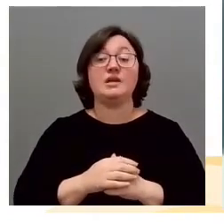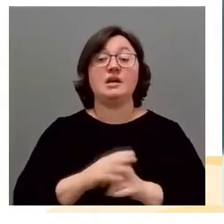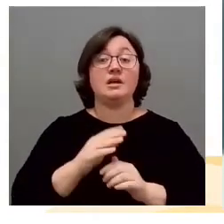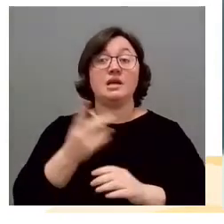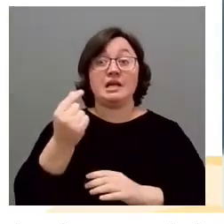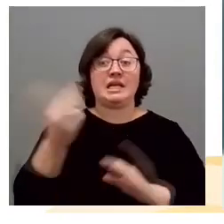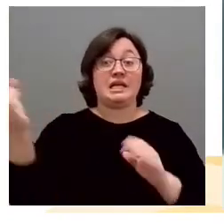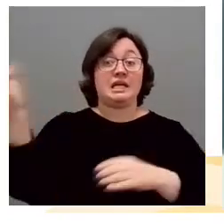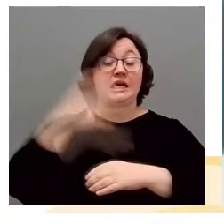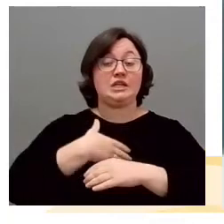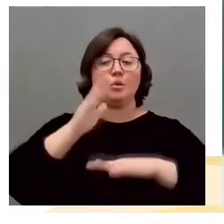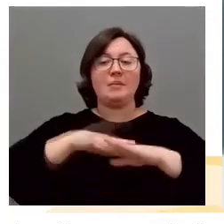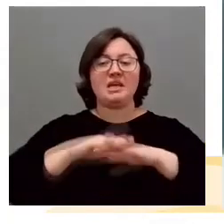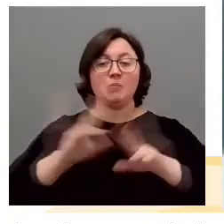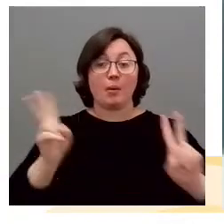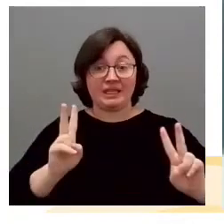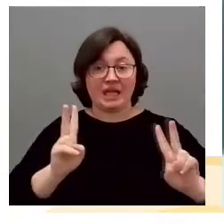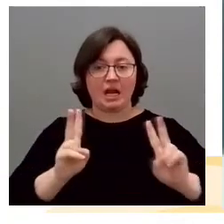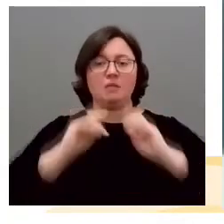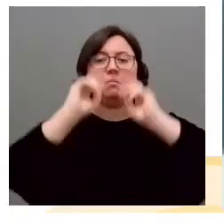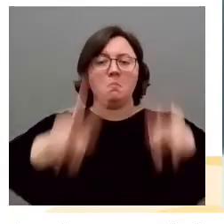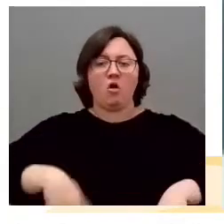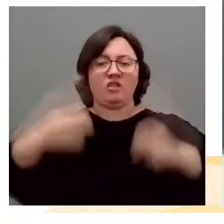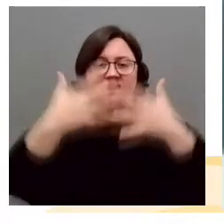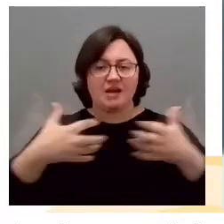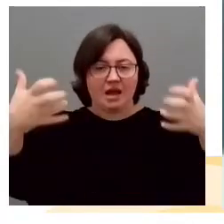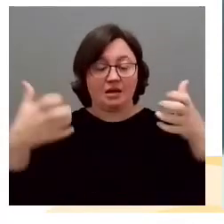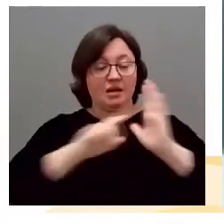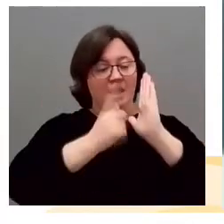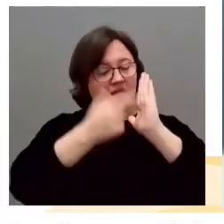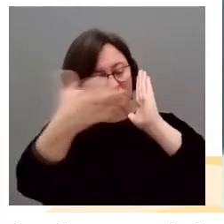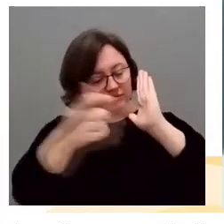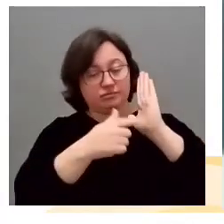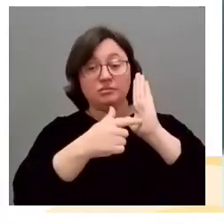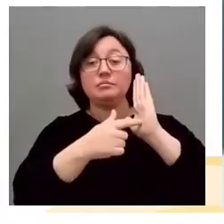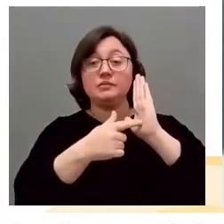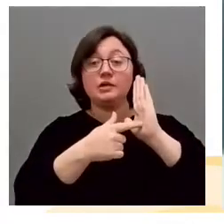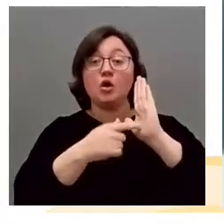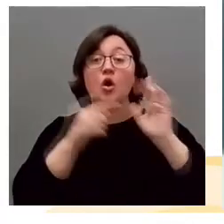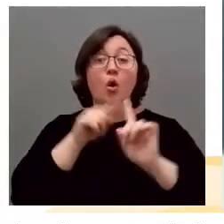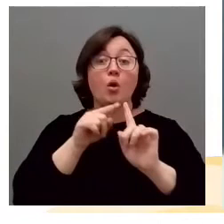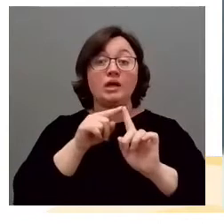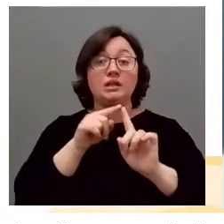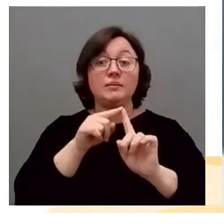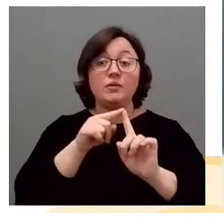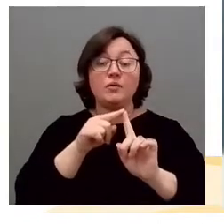mínimo vital para que reconozca la